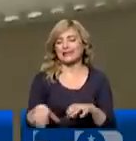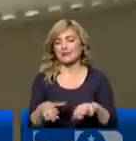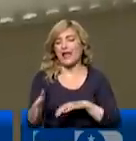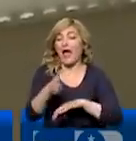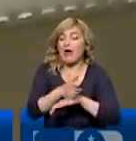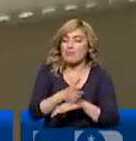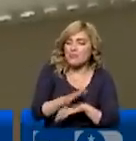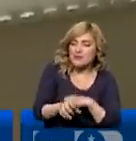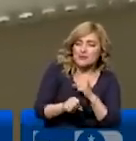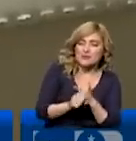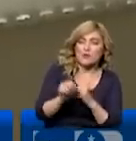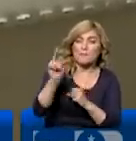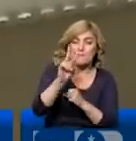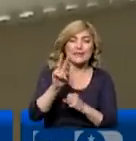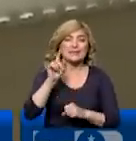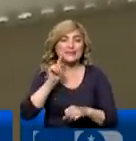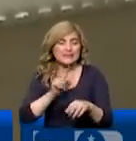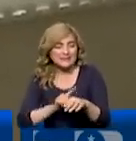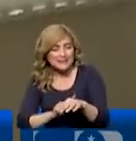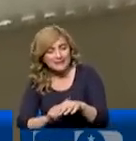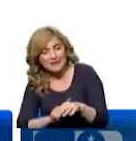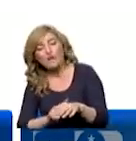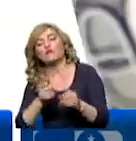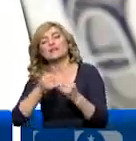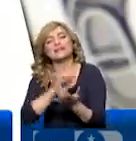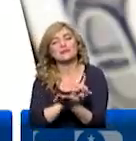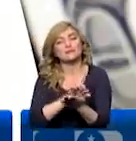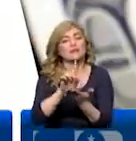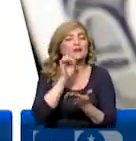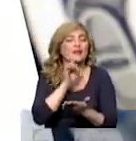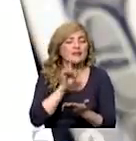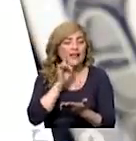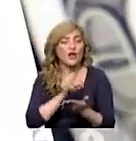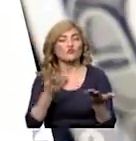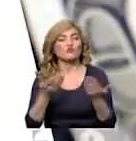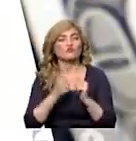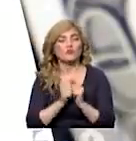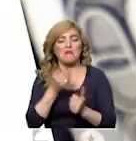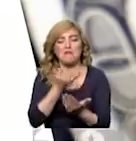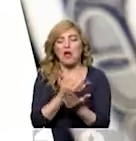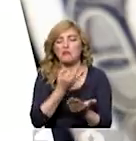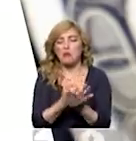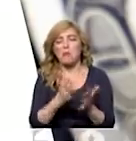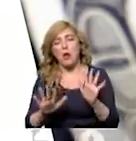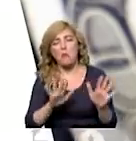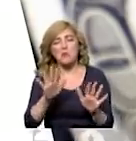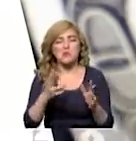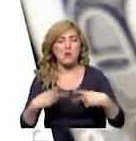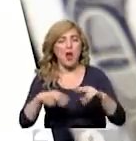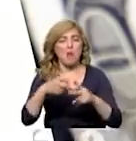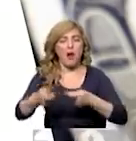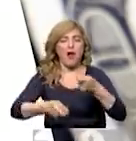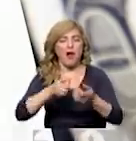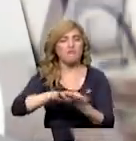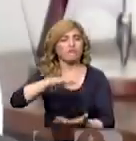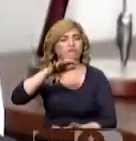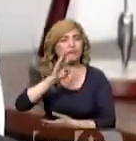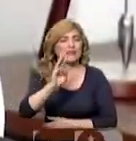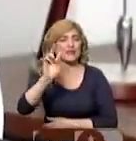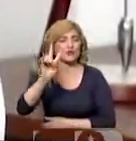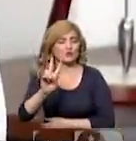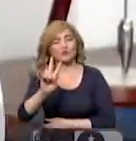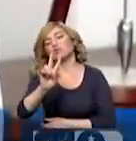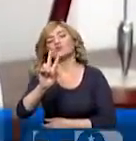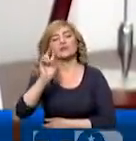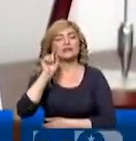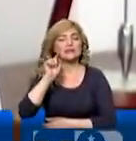el año, el Viernes Negro y el Fin de Semana Negro, se logren facturar ventas por más de 6.200 millones de dólares. El Viernes